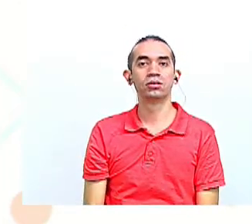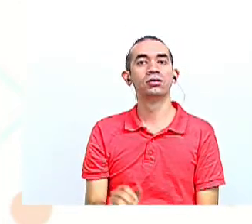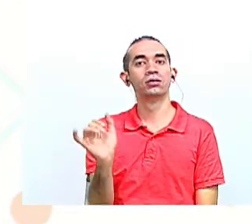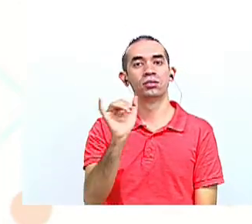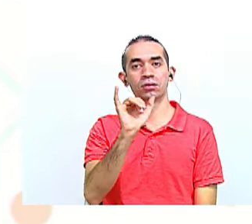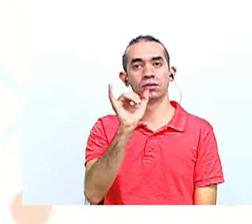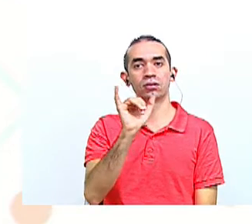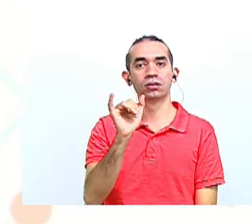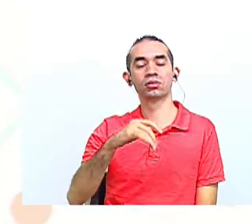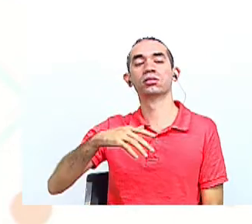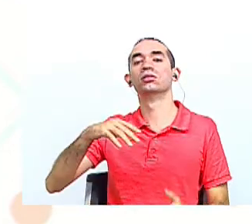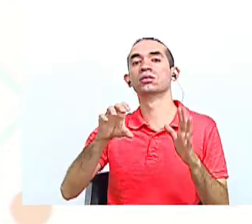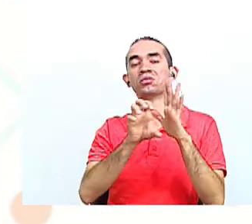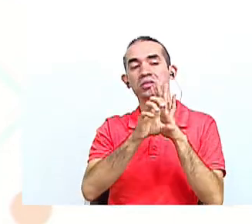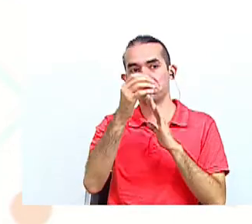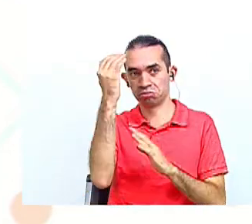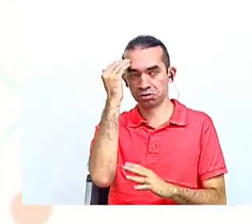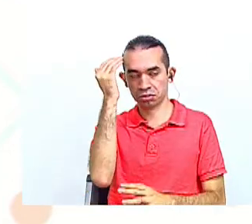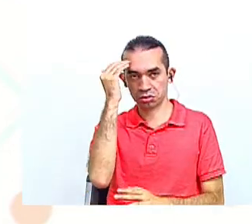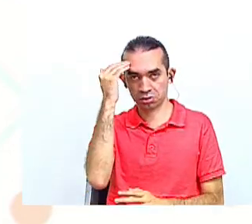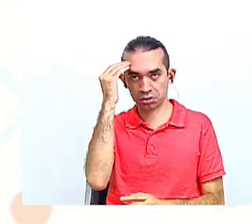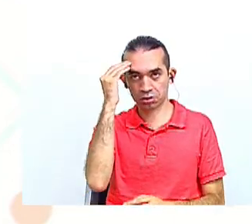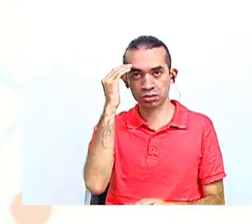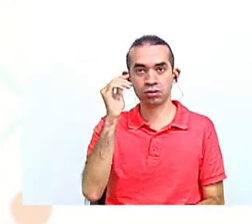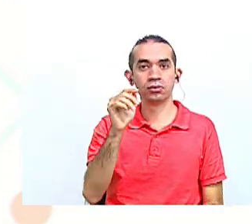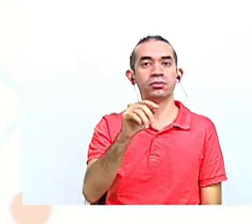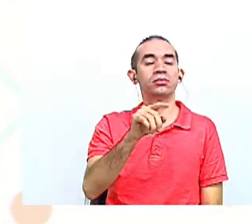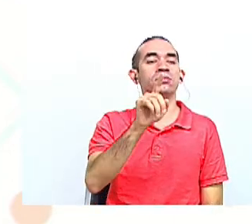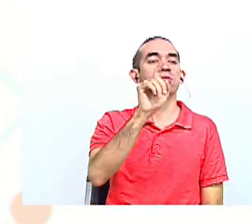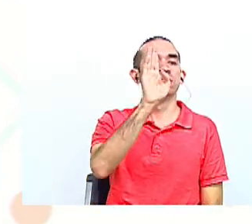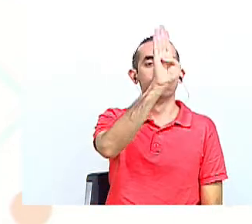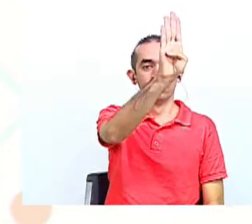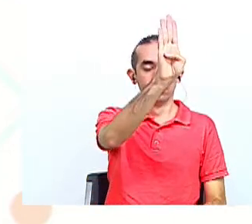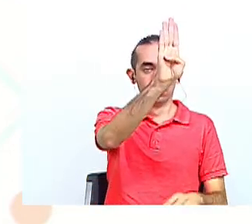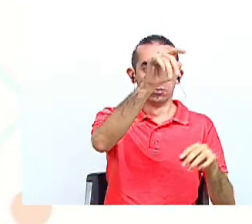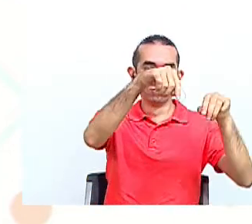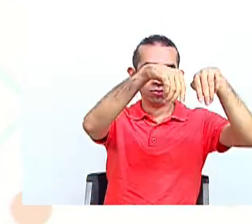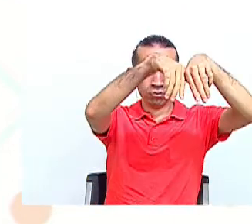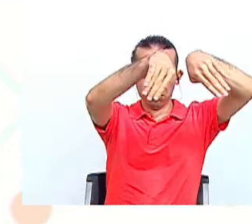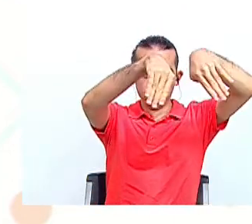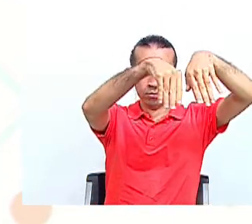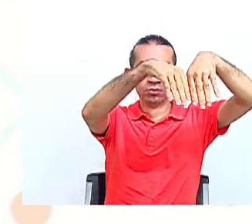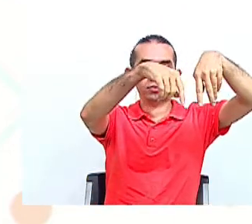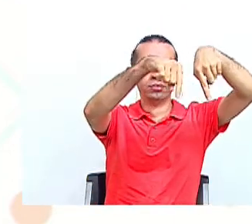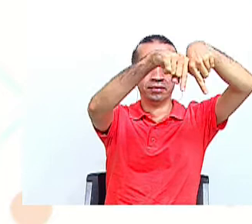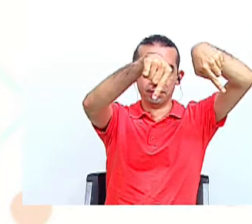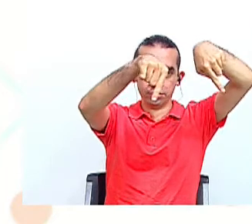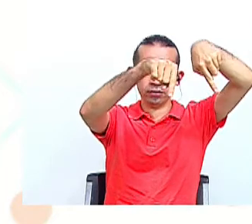También, si ya tenemos que la medida del ángulo B corresponde a 100,